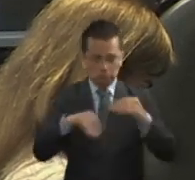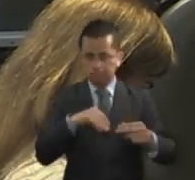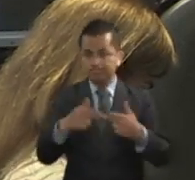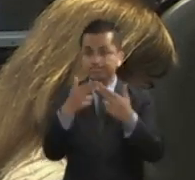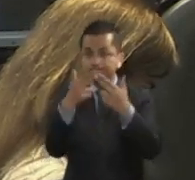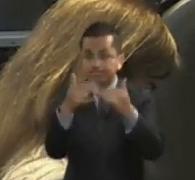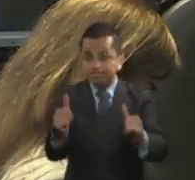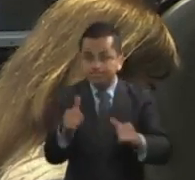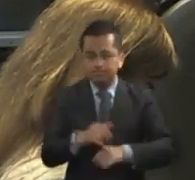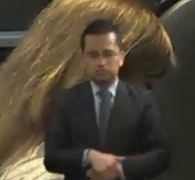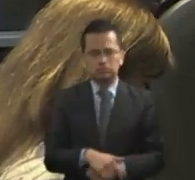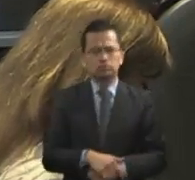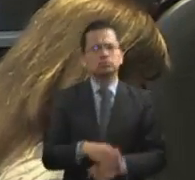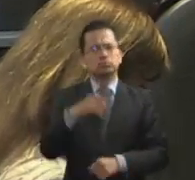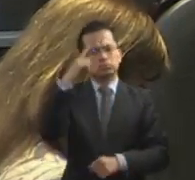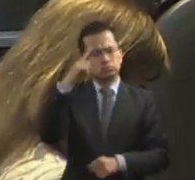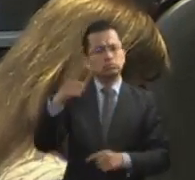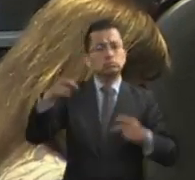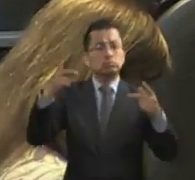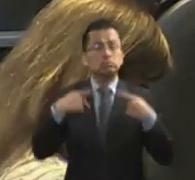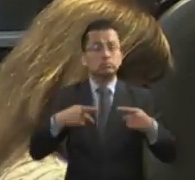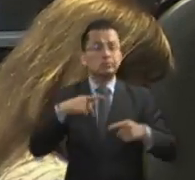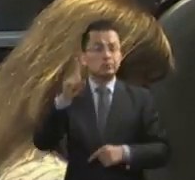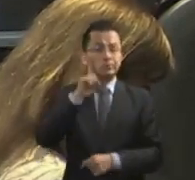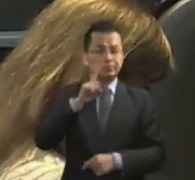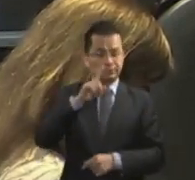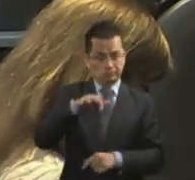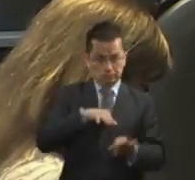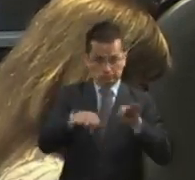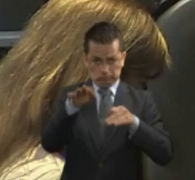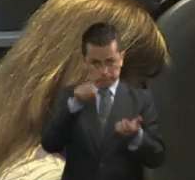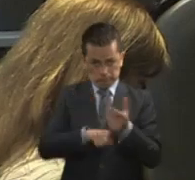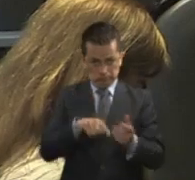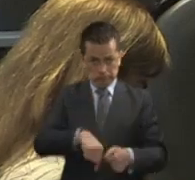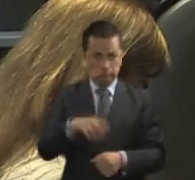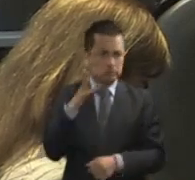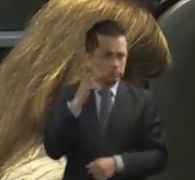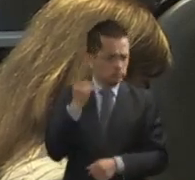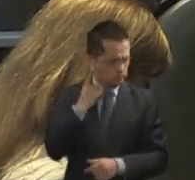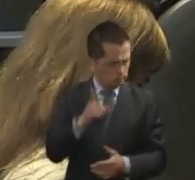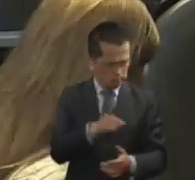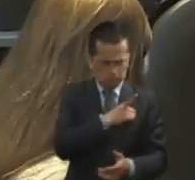facilidades a todas las trabajadoras. Desde el PRD lo haremos también